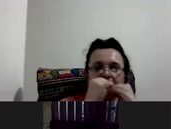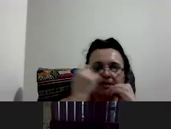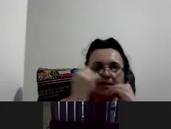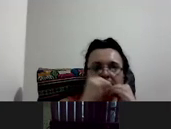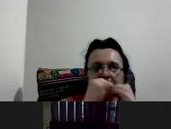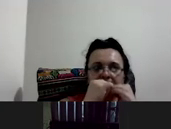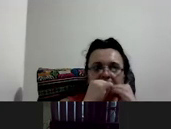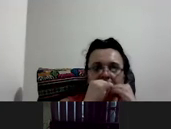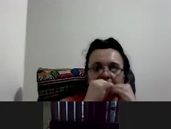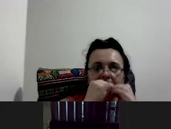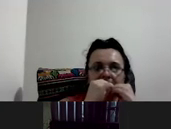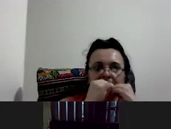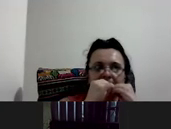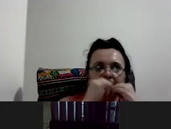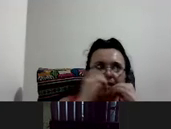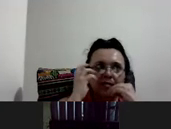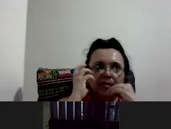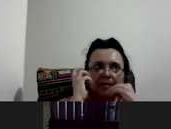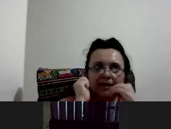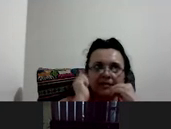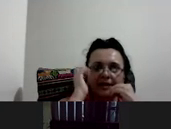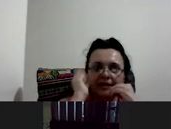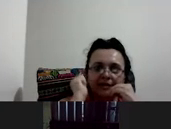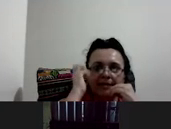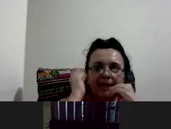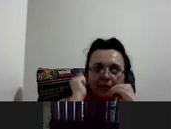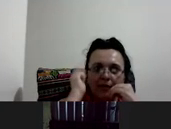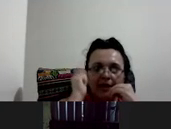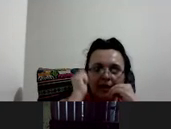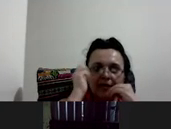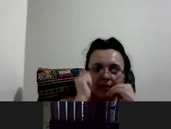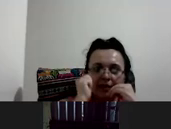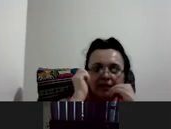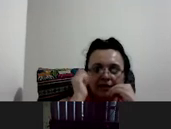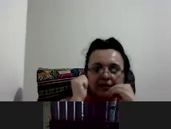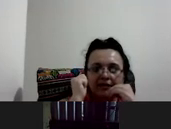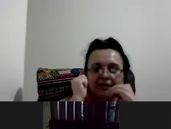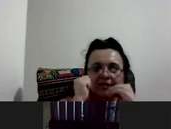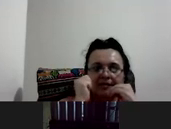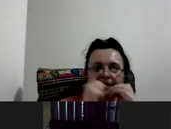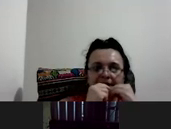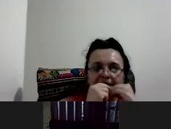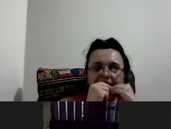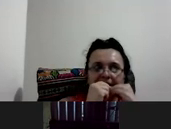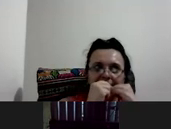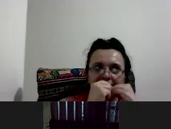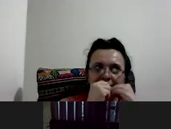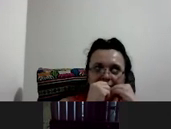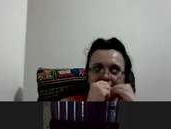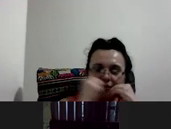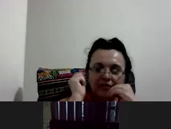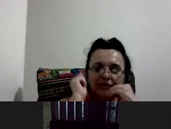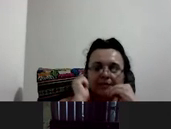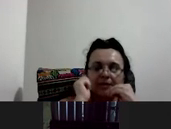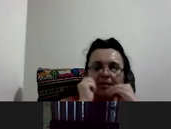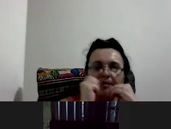de lo que sea que usted está comiendo. Y como las muelas son las que sirven para moler la comida, ¿verdad? Entonces, y si